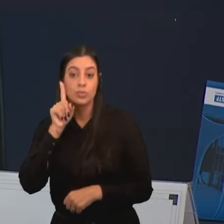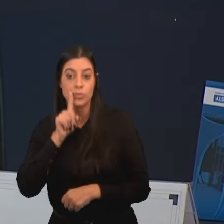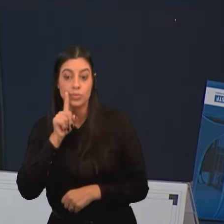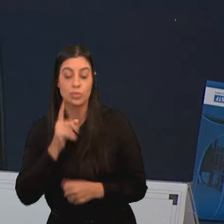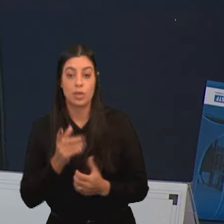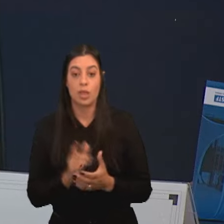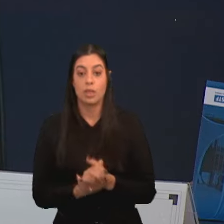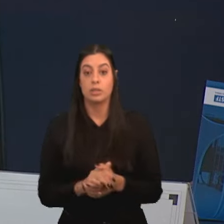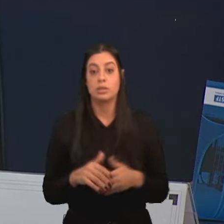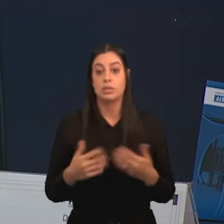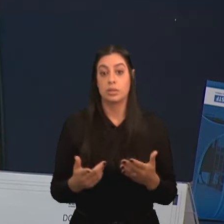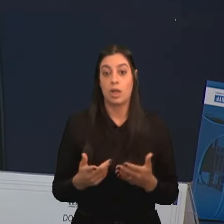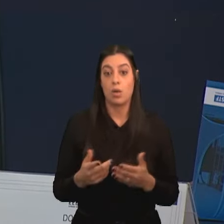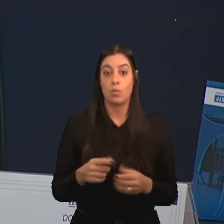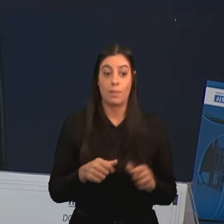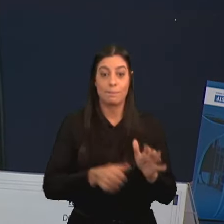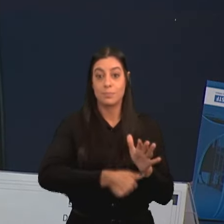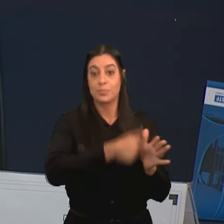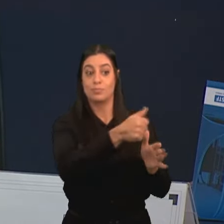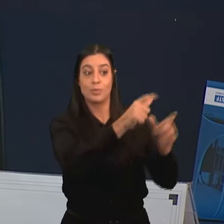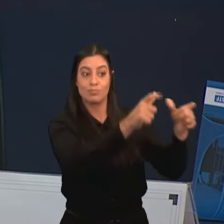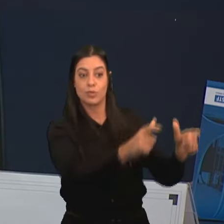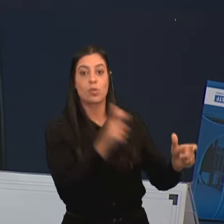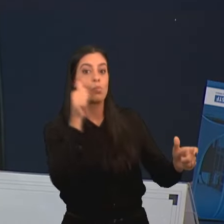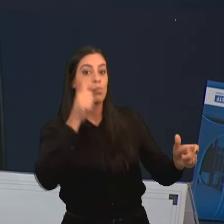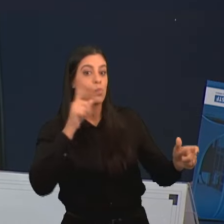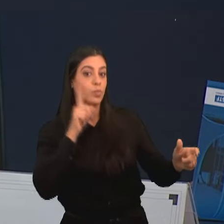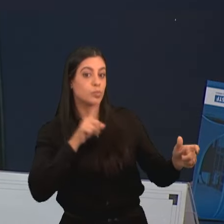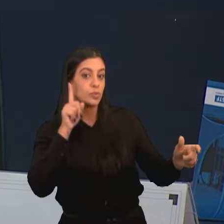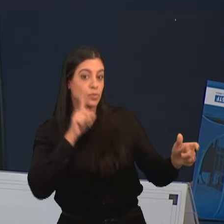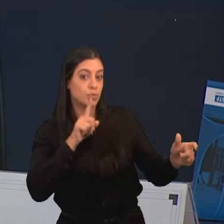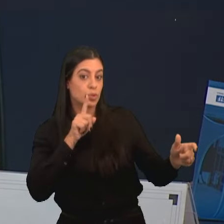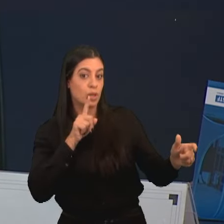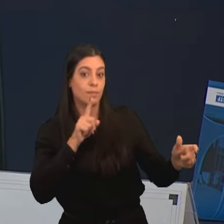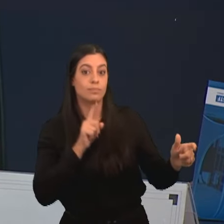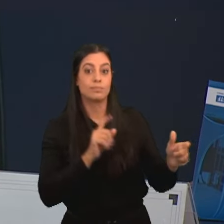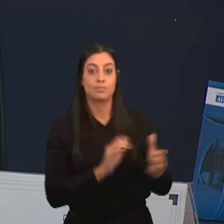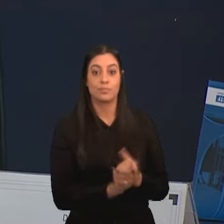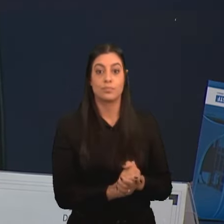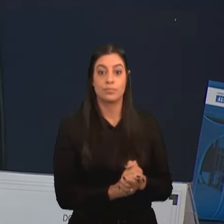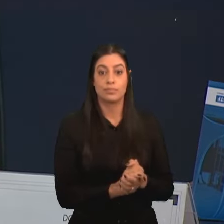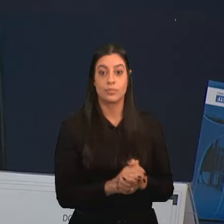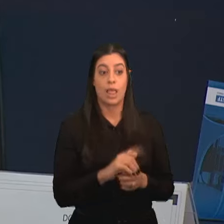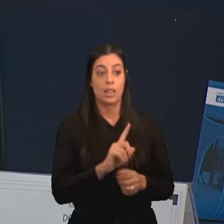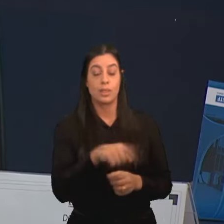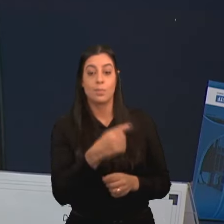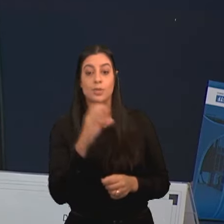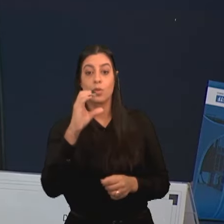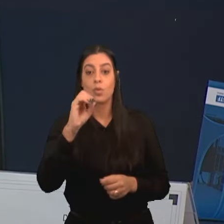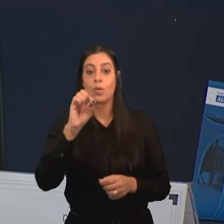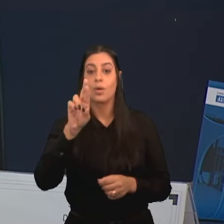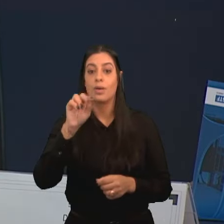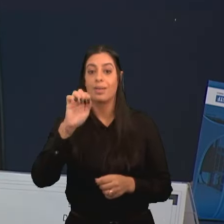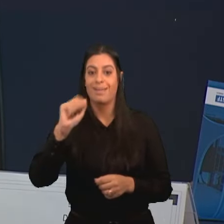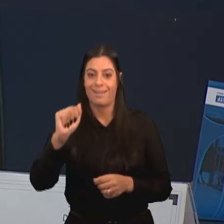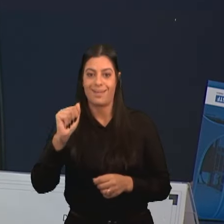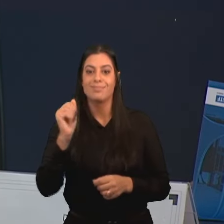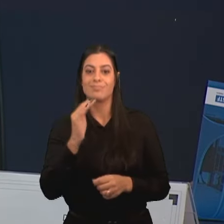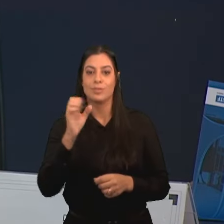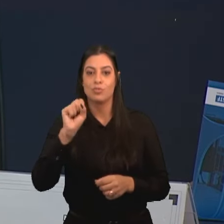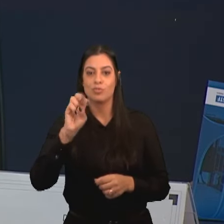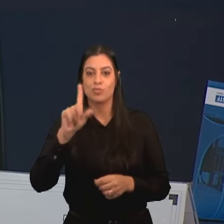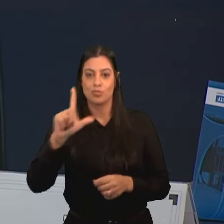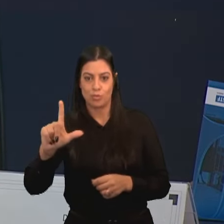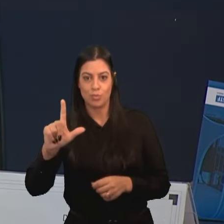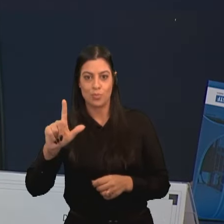propiedad norteamericana. En primer lugar, Estados Unidos con 47% de las patentes, Corea del Sur